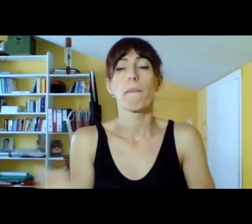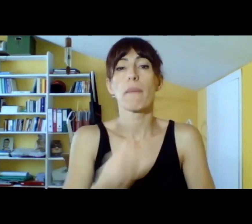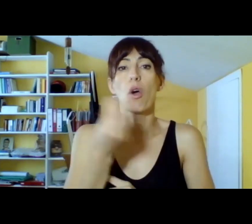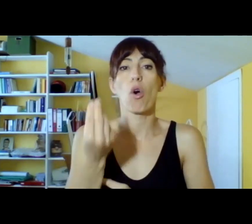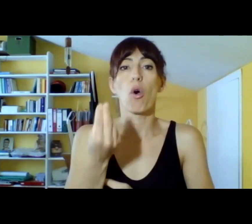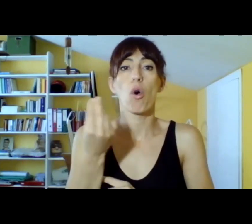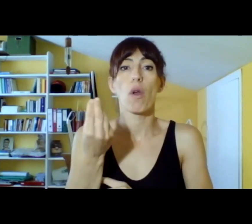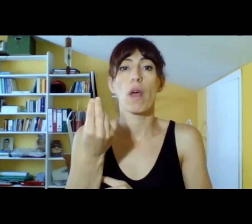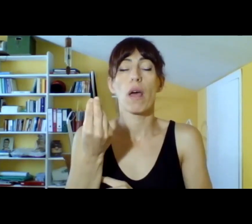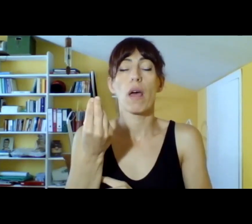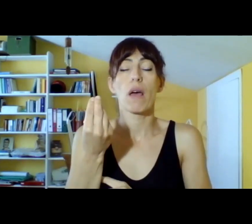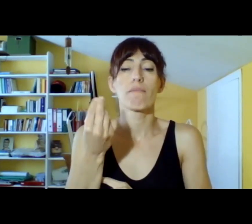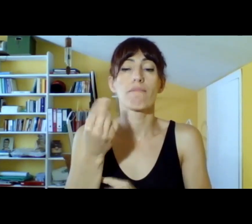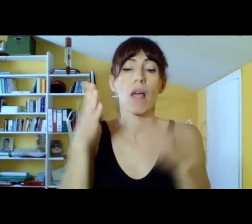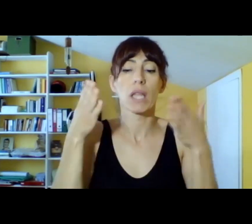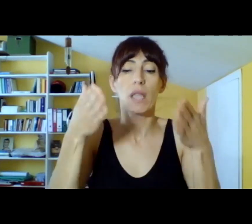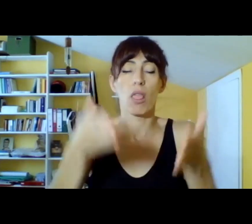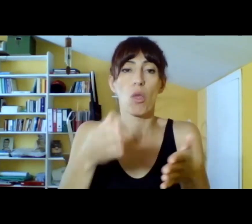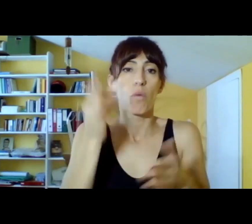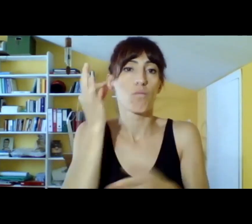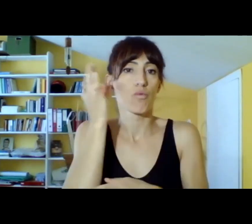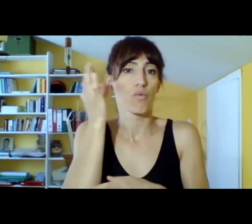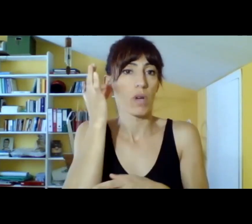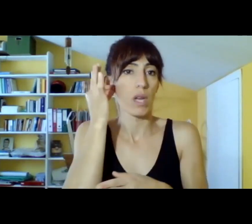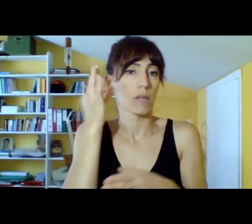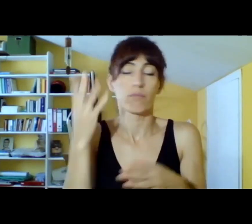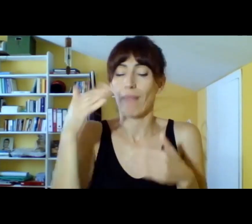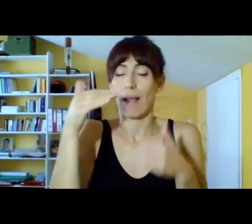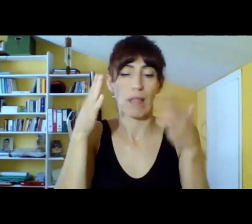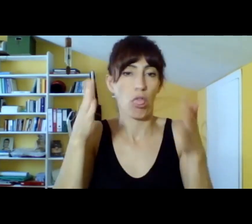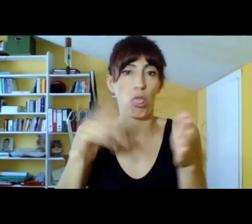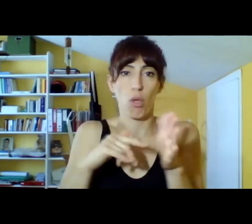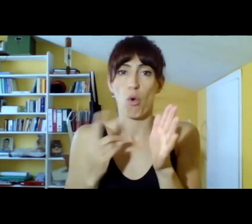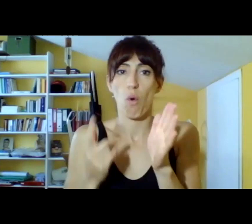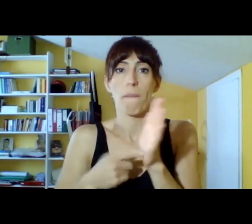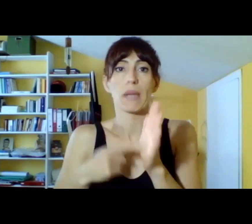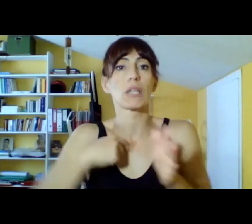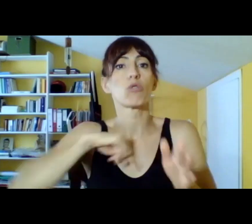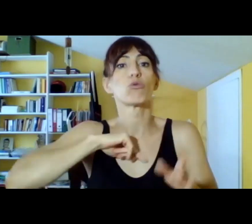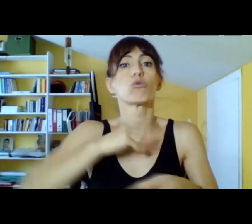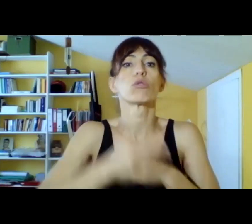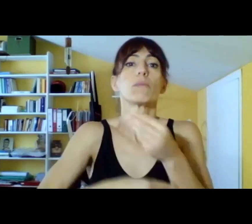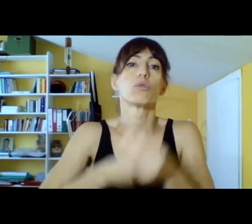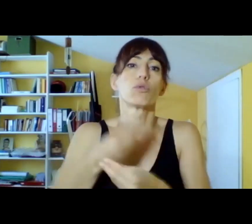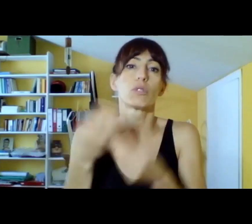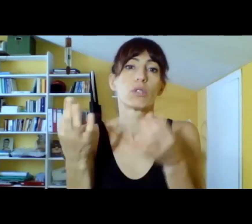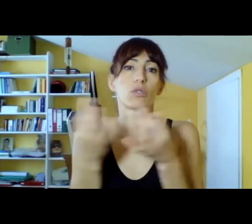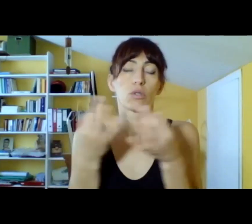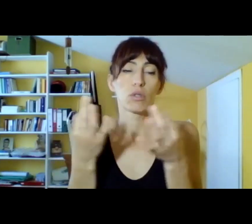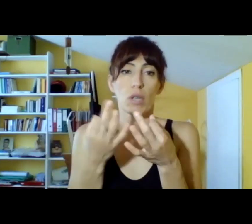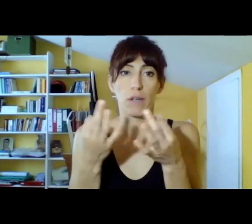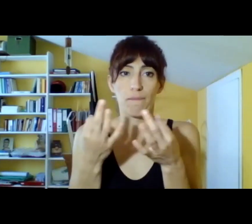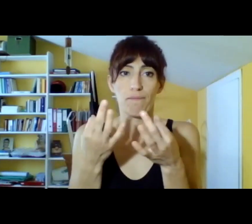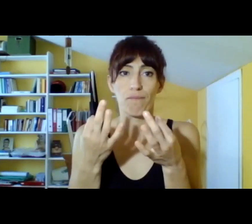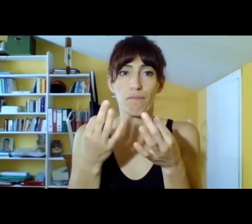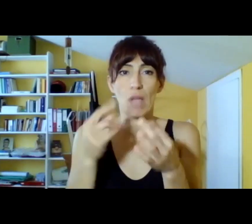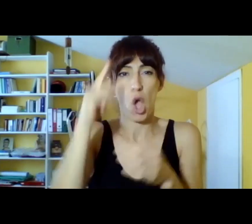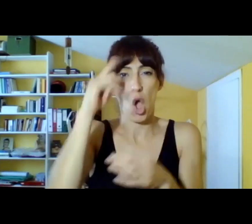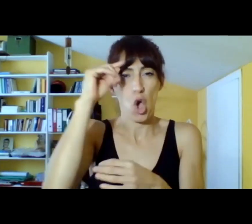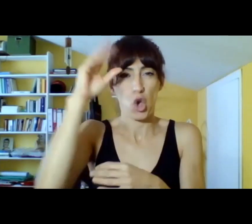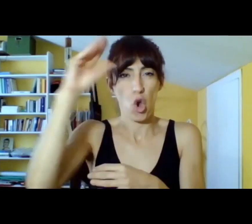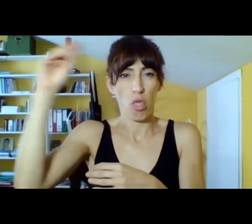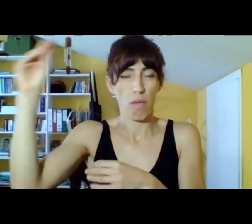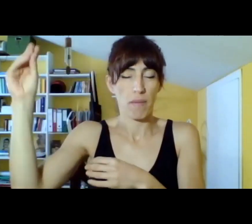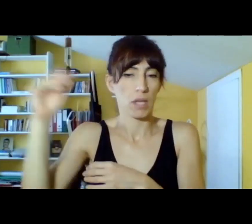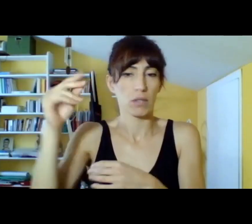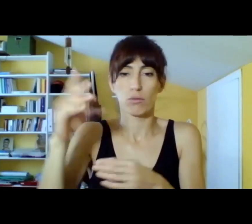mujeres con necesidades de atención integral. Para ello, ¿qué hemos hecho? Hemos producido conocimiento de forma colectiva, precisamente